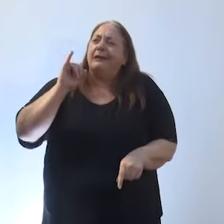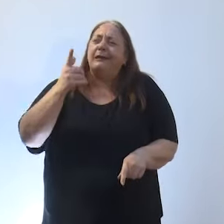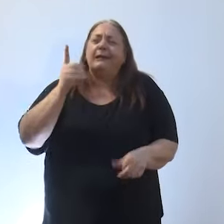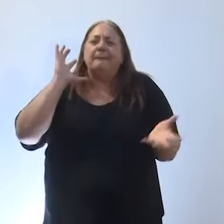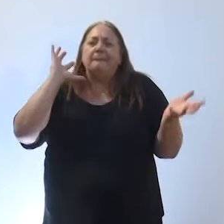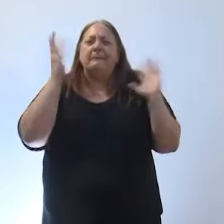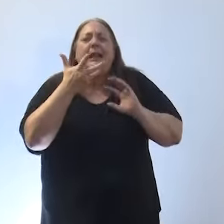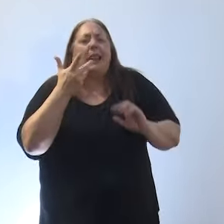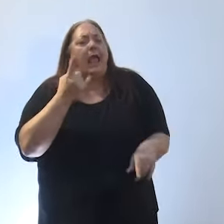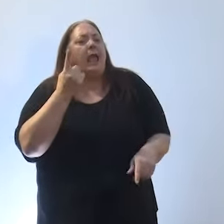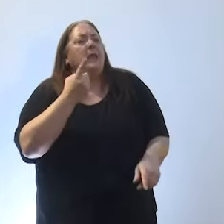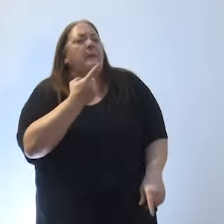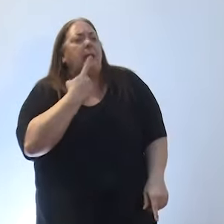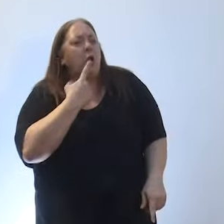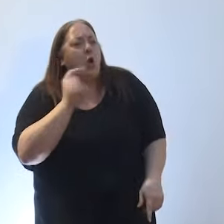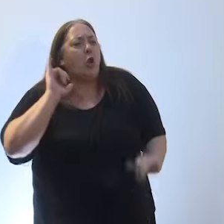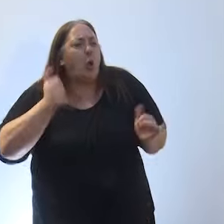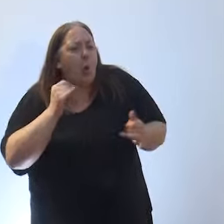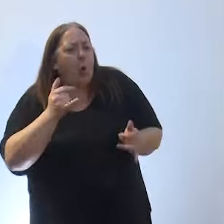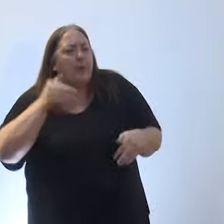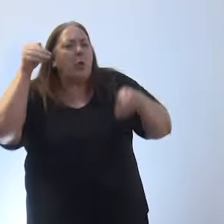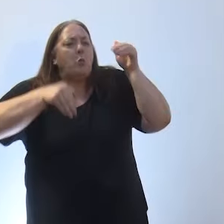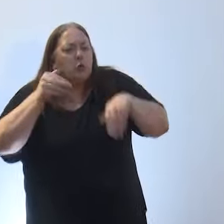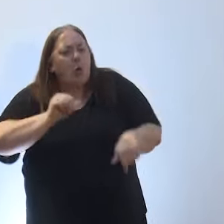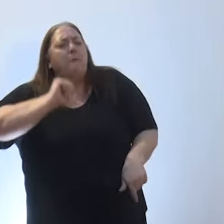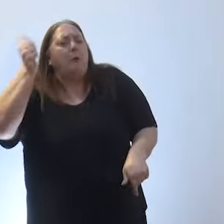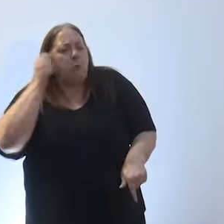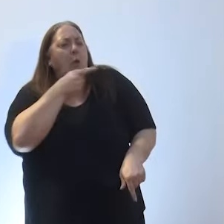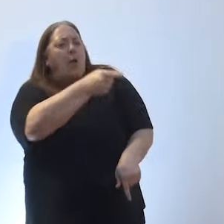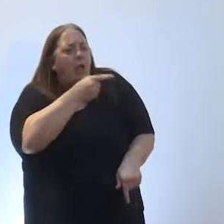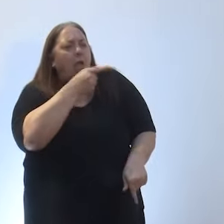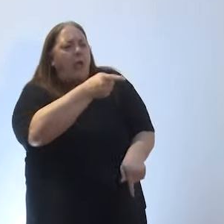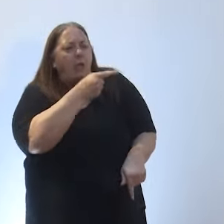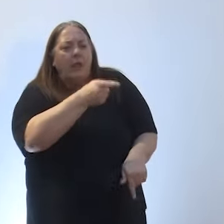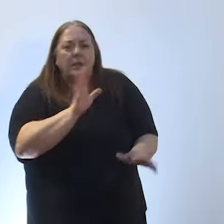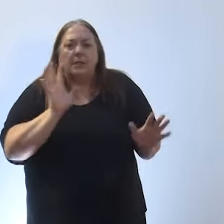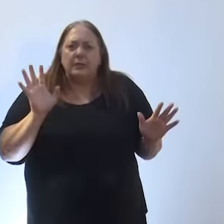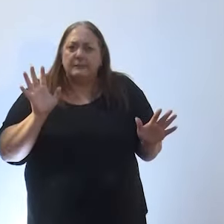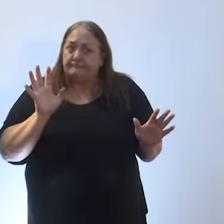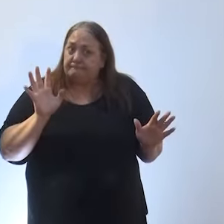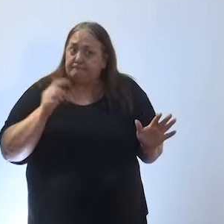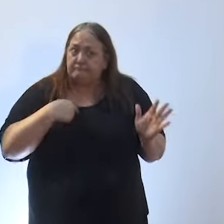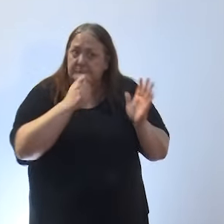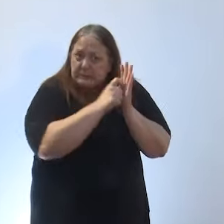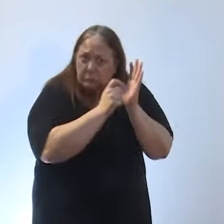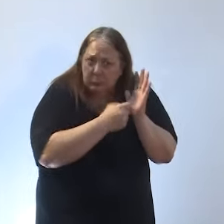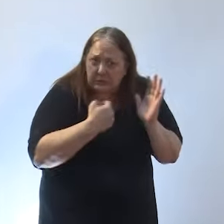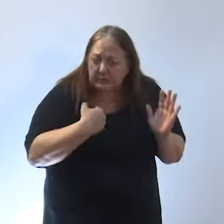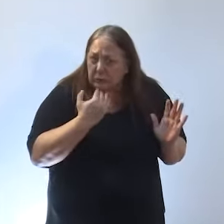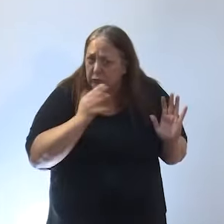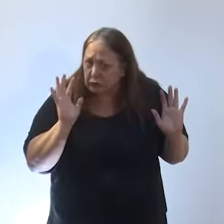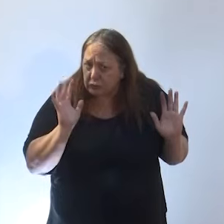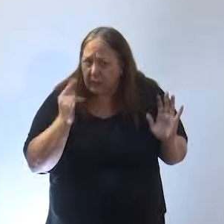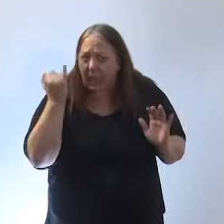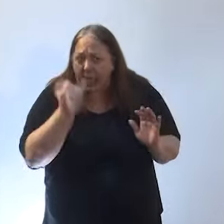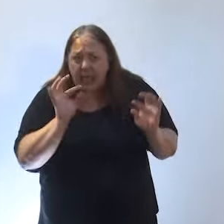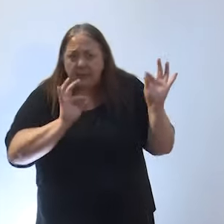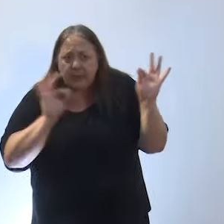de los varones jovenes yo yo noto un un voto que no sé en las encuestas si si se mide o en qué